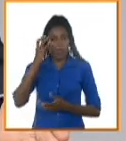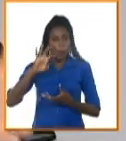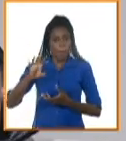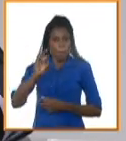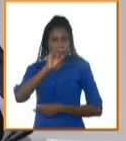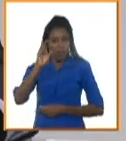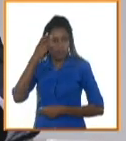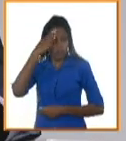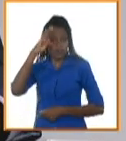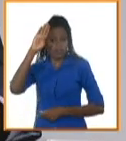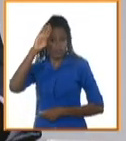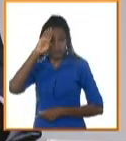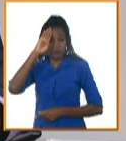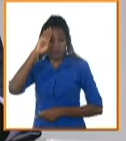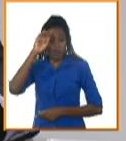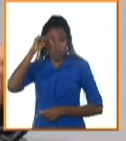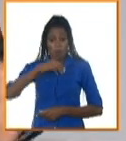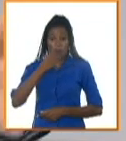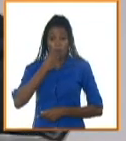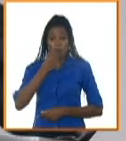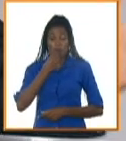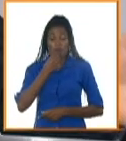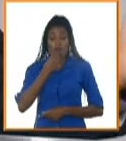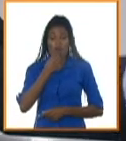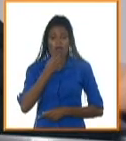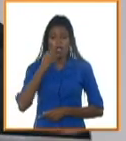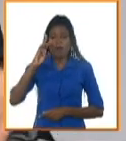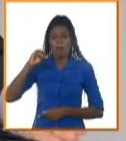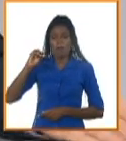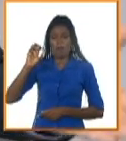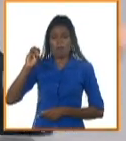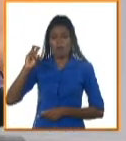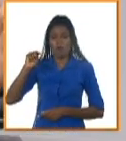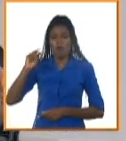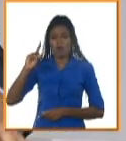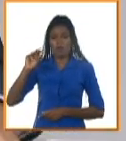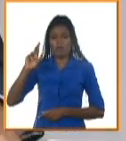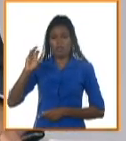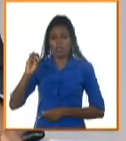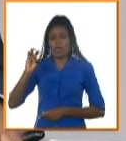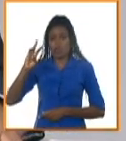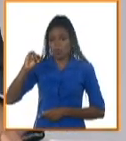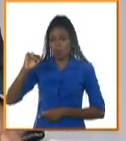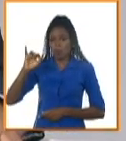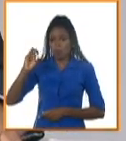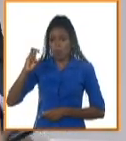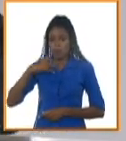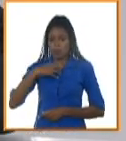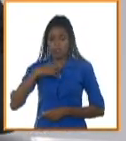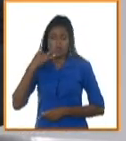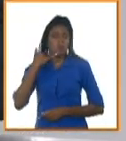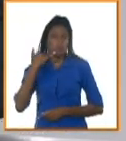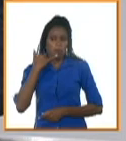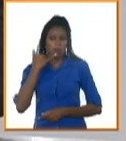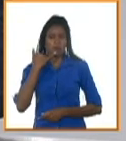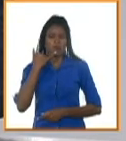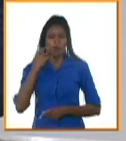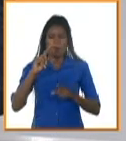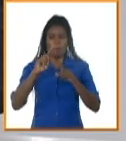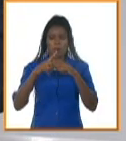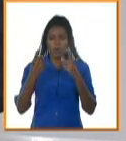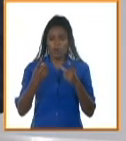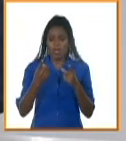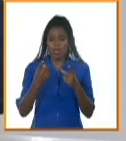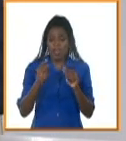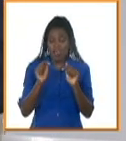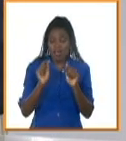de los cubanos porque hoy puede tener un monedero móvil los siete coma seis millones de cubanos que tienen un teléfono móvil porque no ata